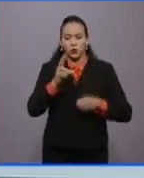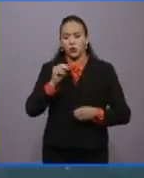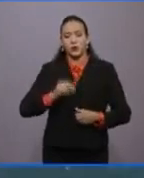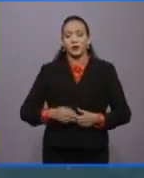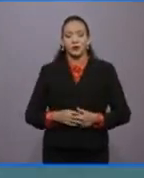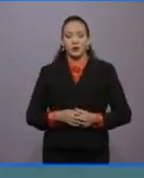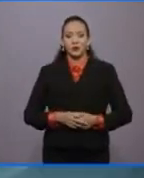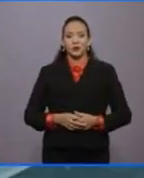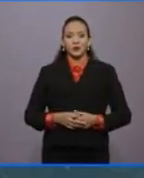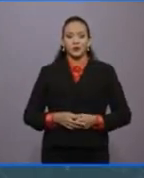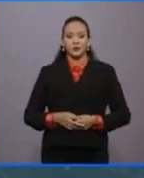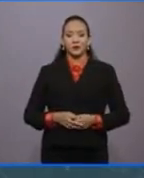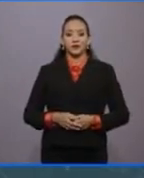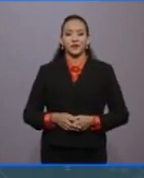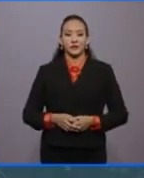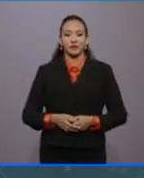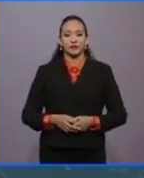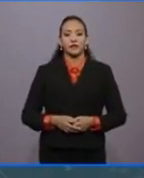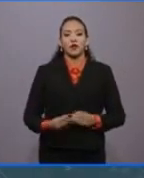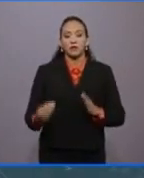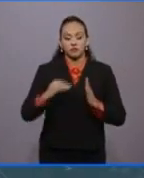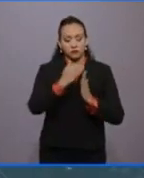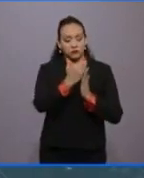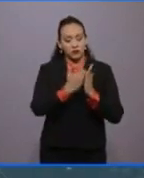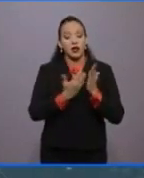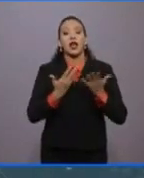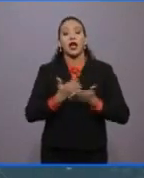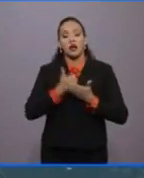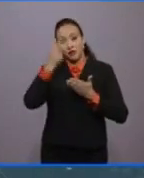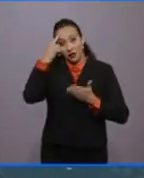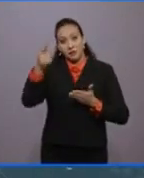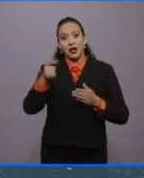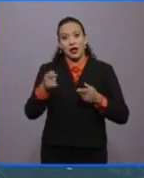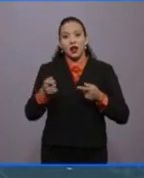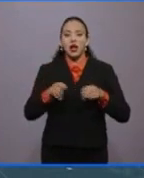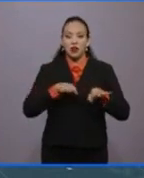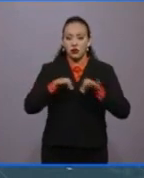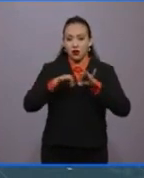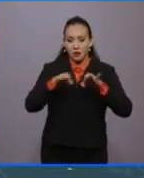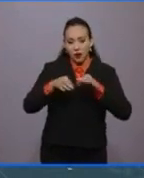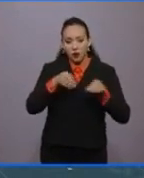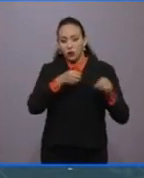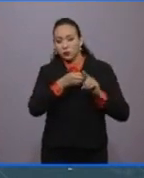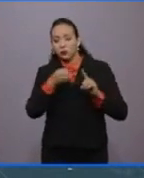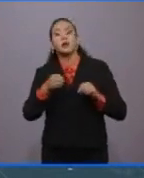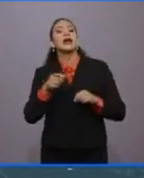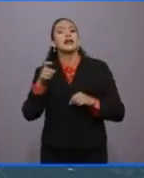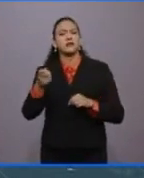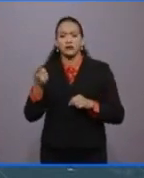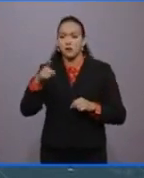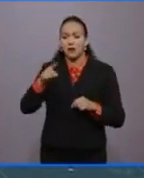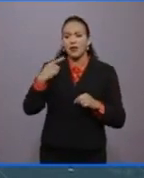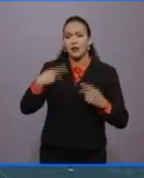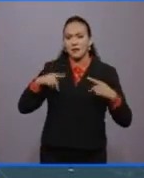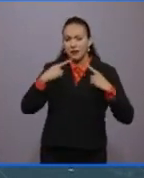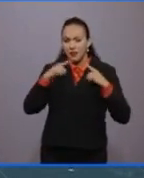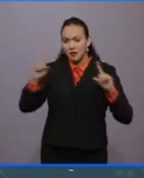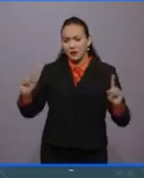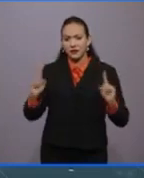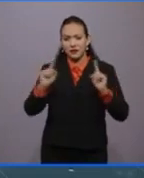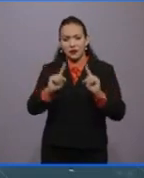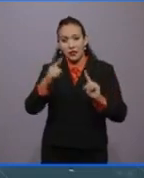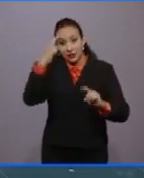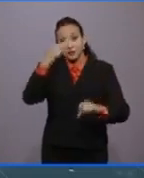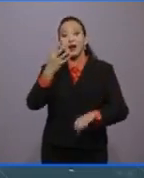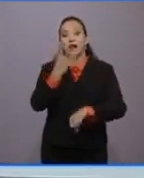jurídica. Las disposiciones que regulan el sistema de justicia laboral no obligan a las partes a resolver el conflicto en la